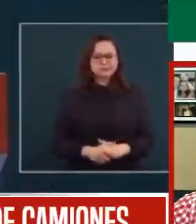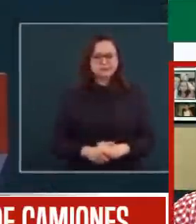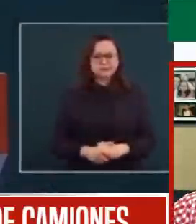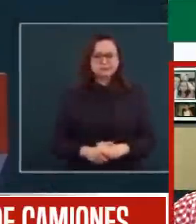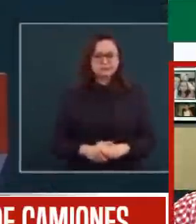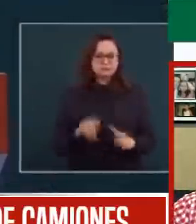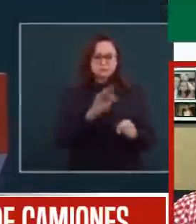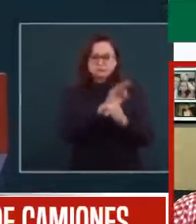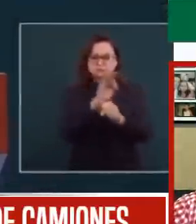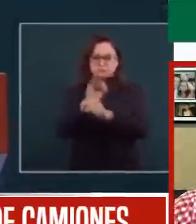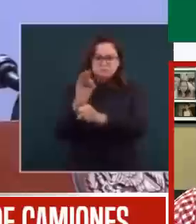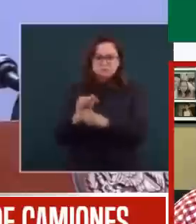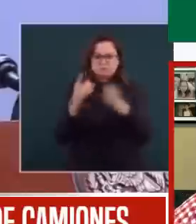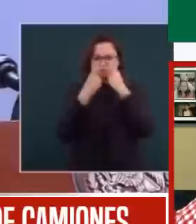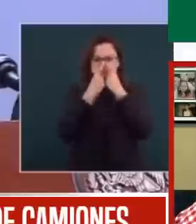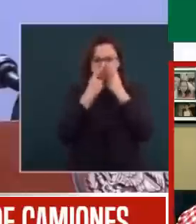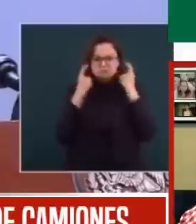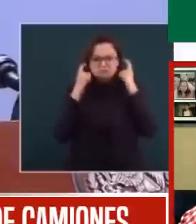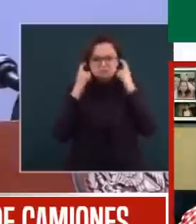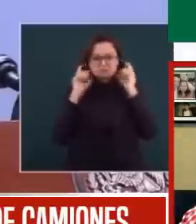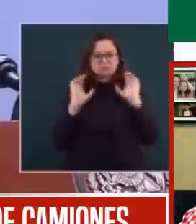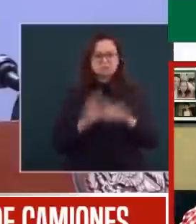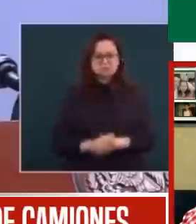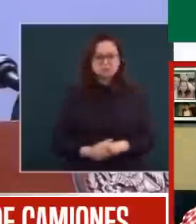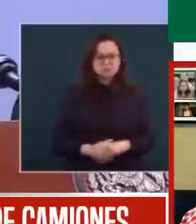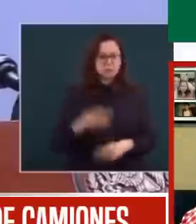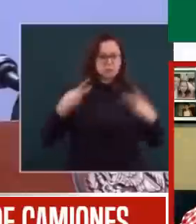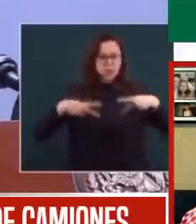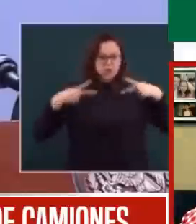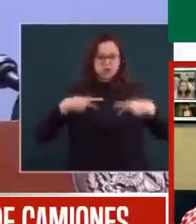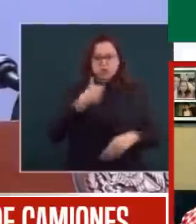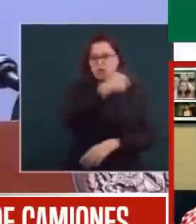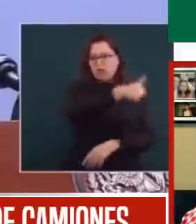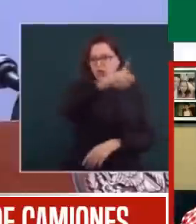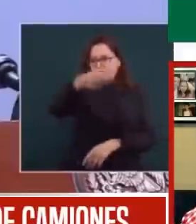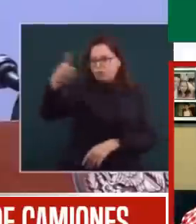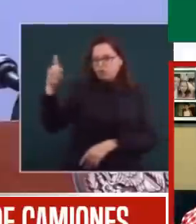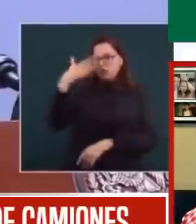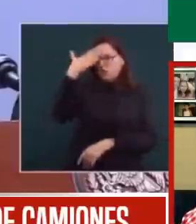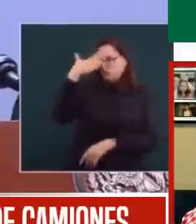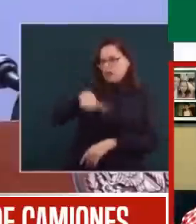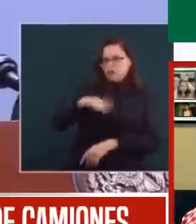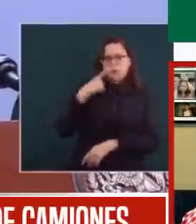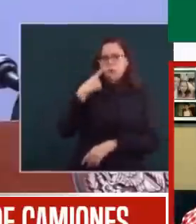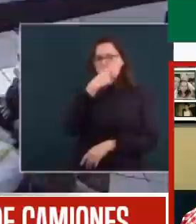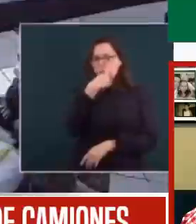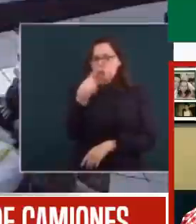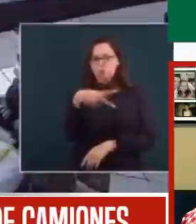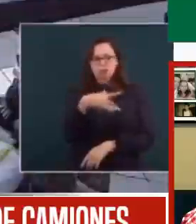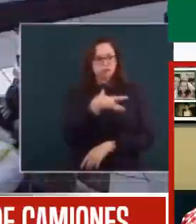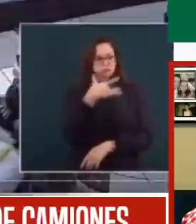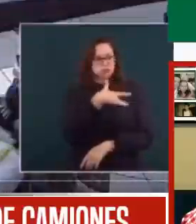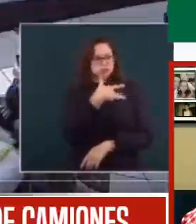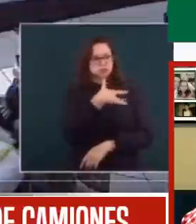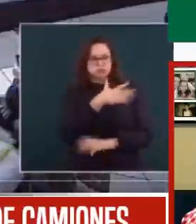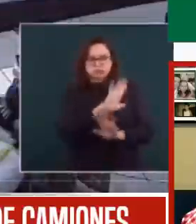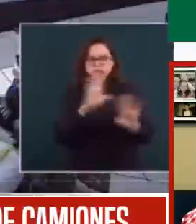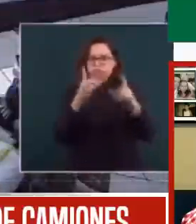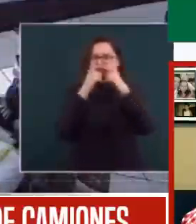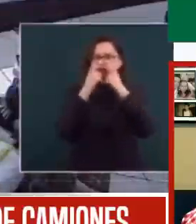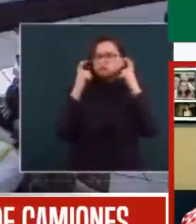se protege con el cubreboca o sea si él considera y lo puede hacer pero acuérdense